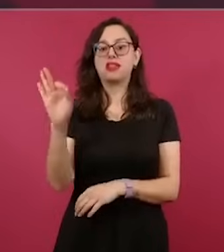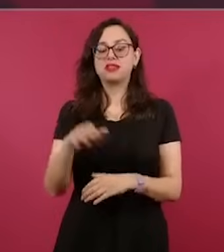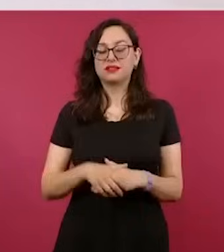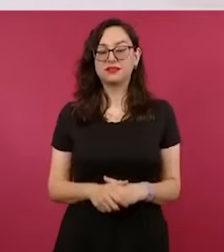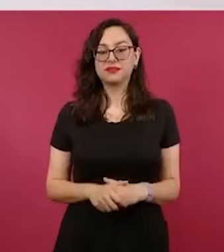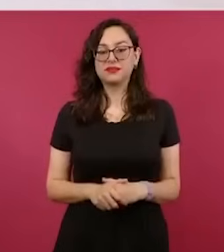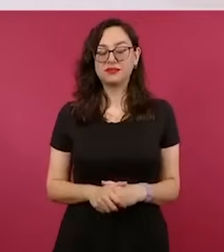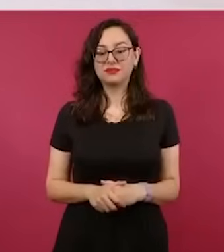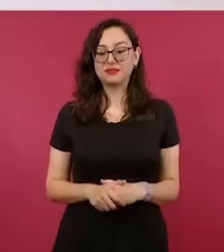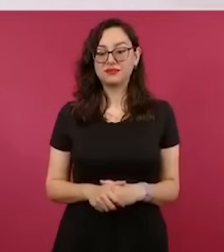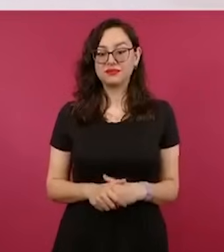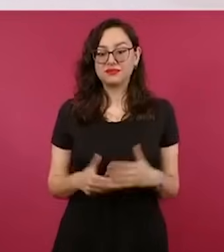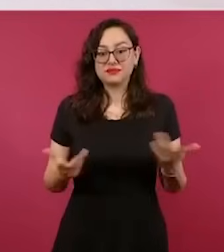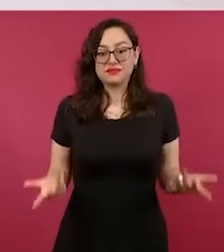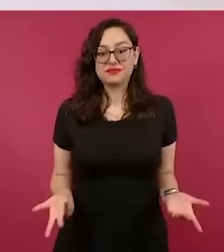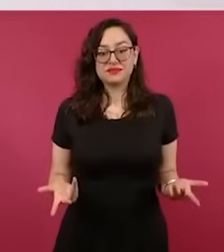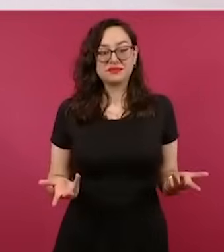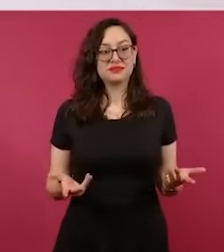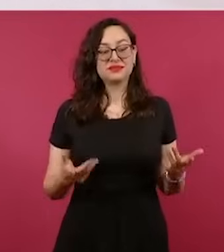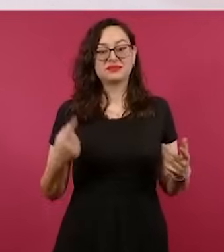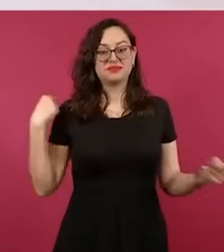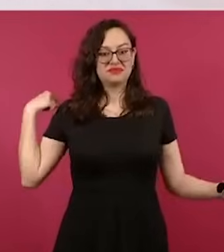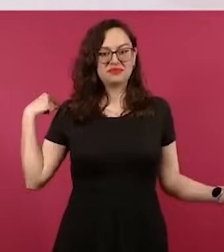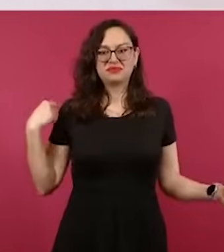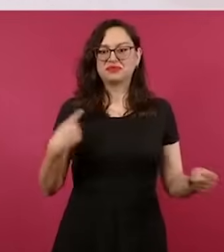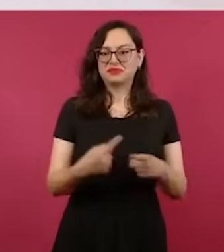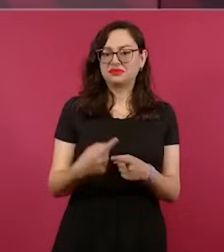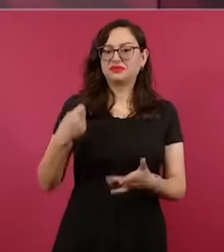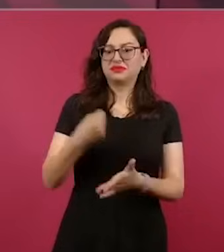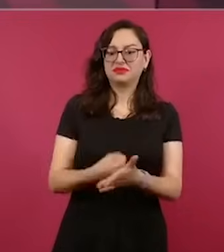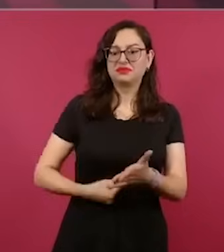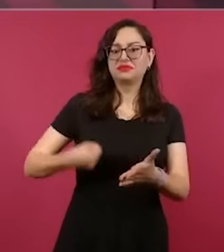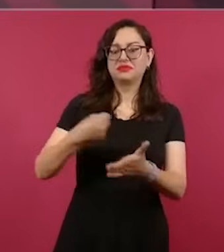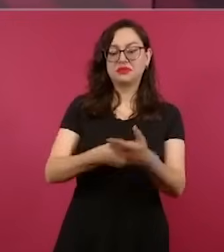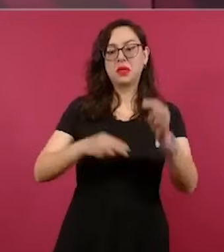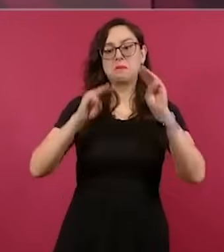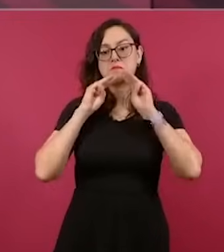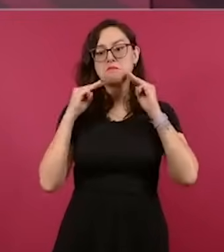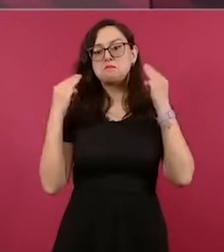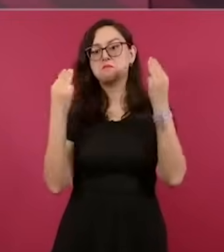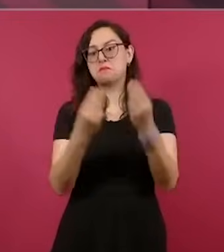Hemos enfrentado a mafias de poder económico, político,